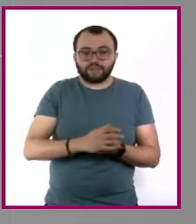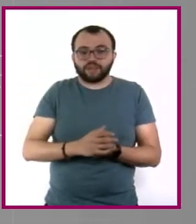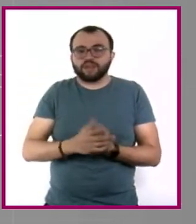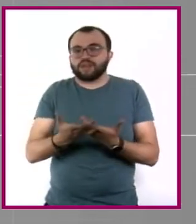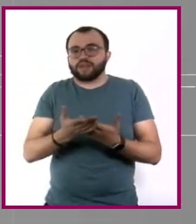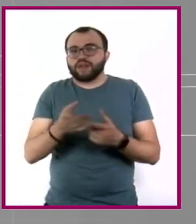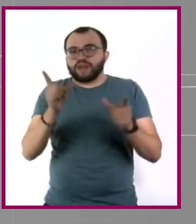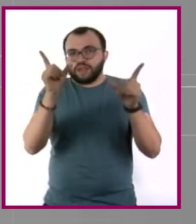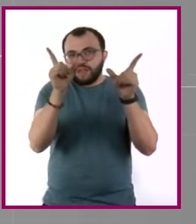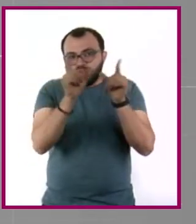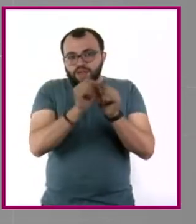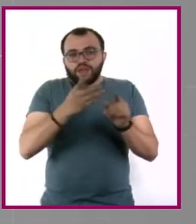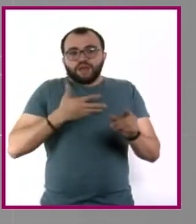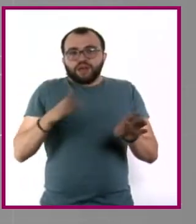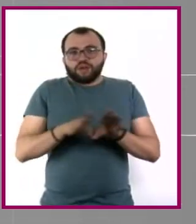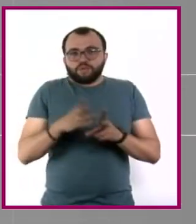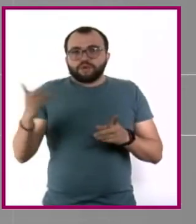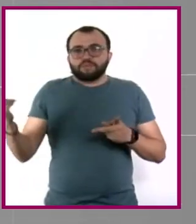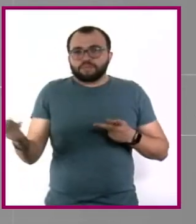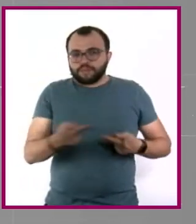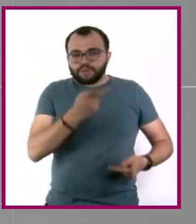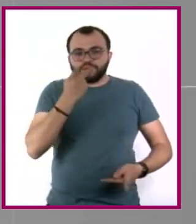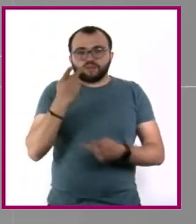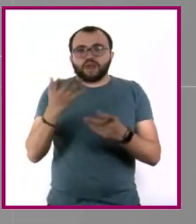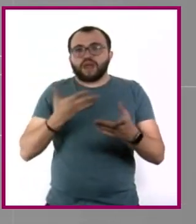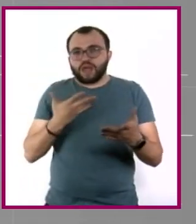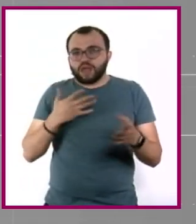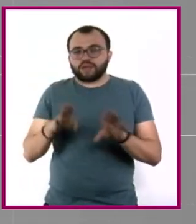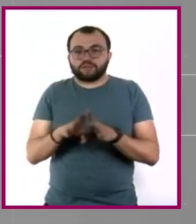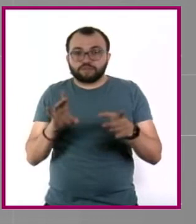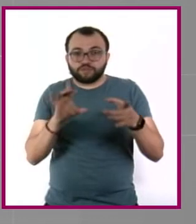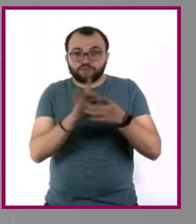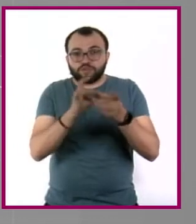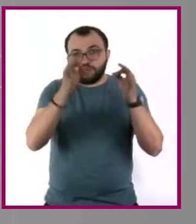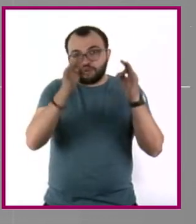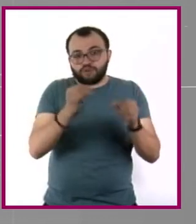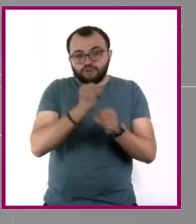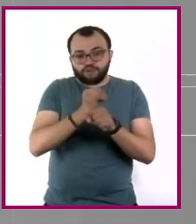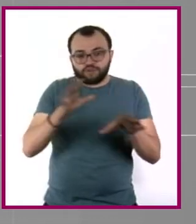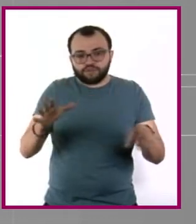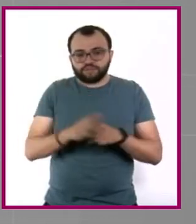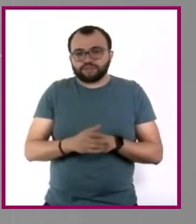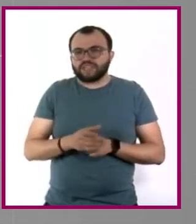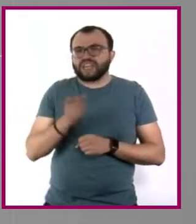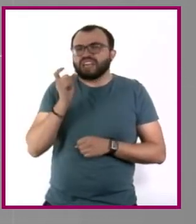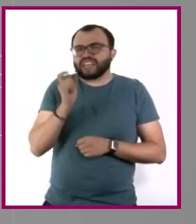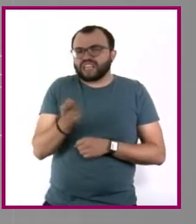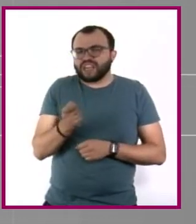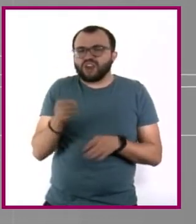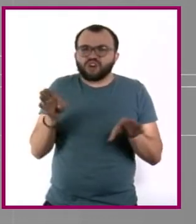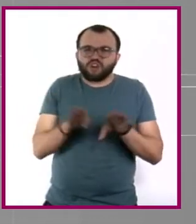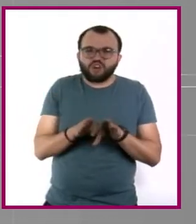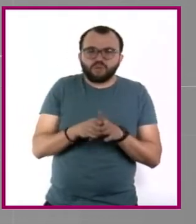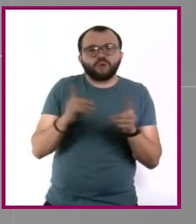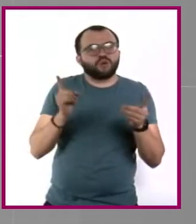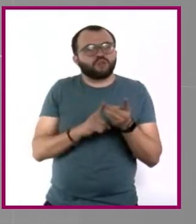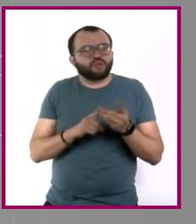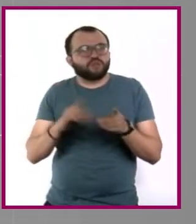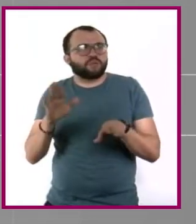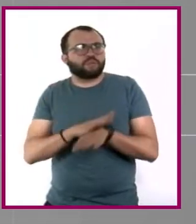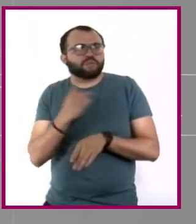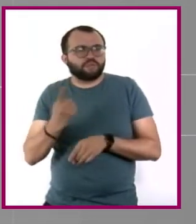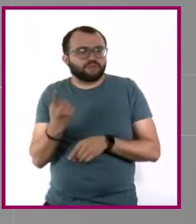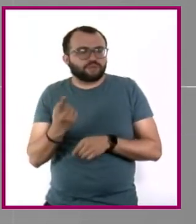responde a las siguientes preguntas y coinciden con el texto o información original. ¿Qué? ¿Quién? ¿Cómo? ¿Dónde? ¿Por qué?